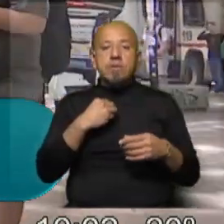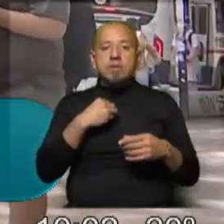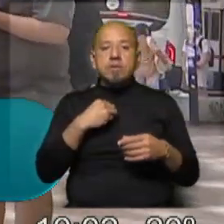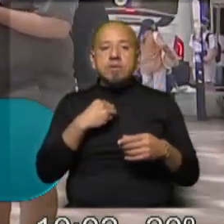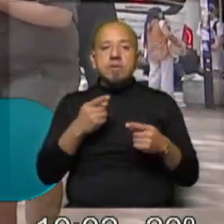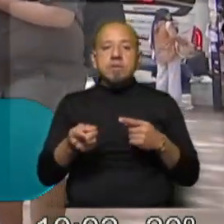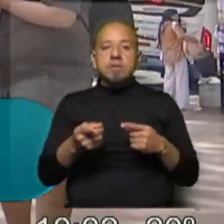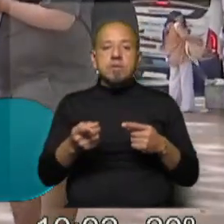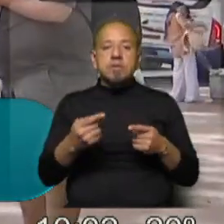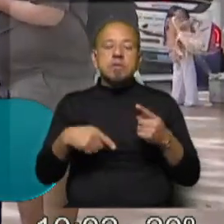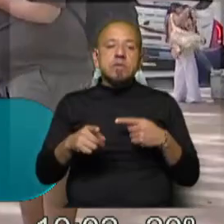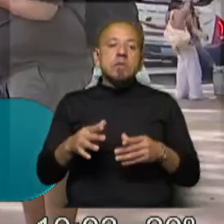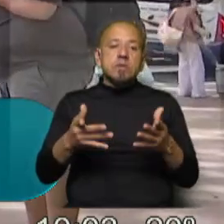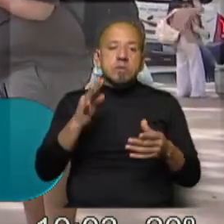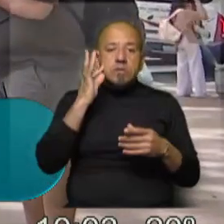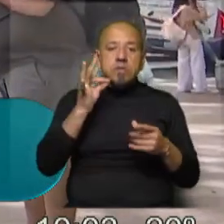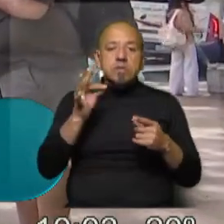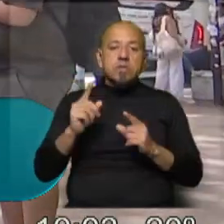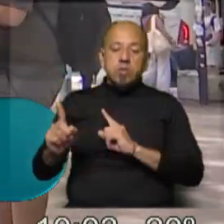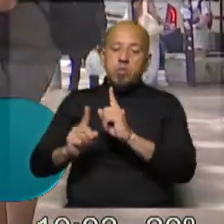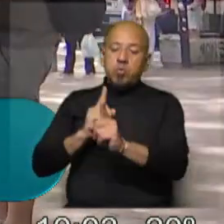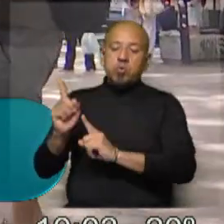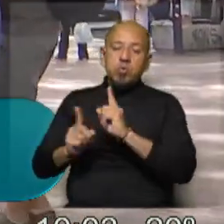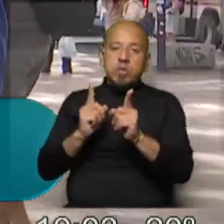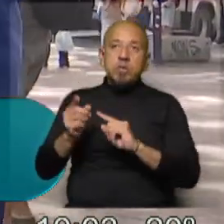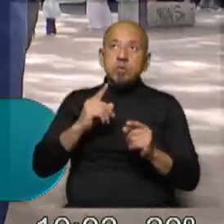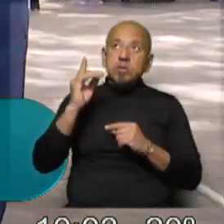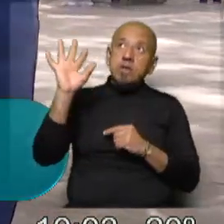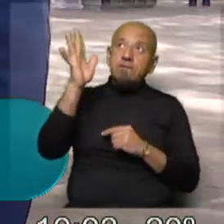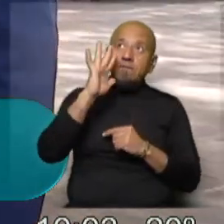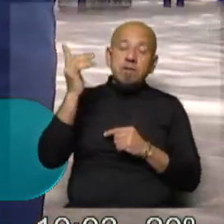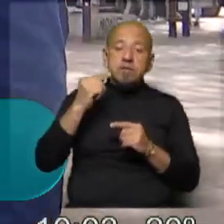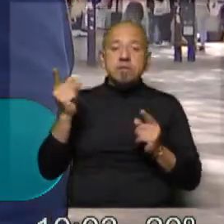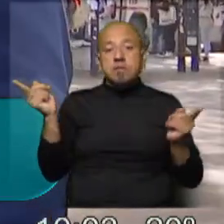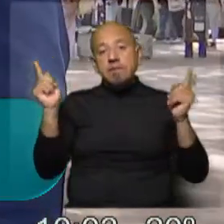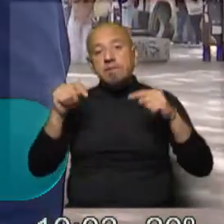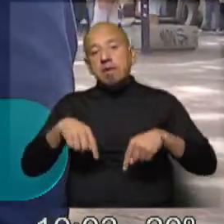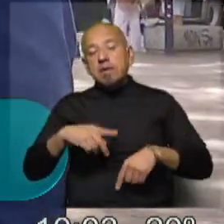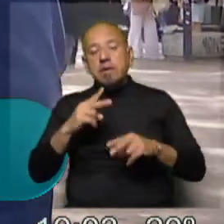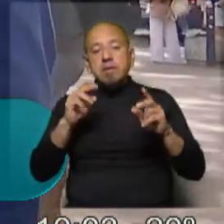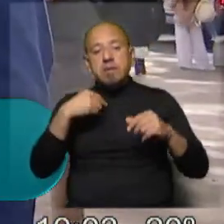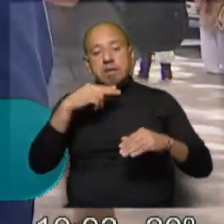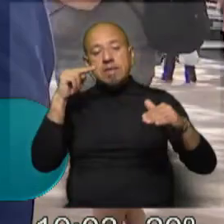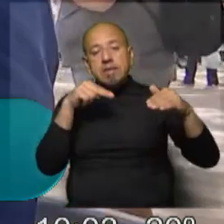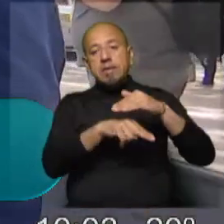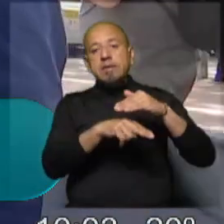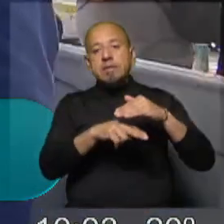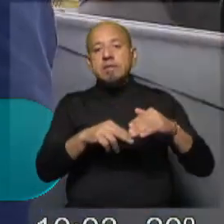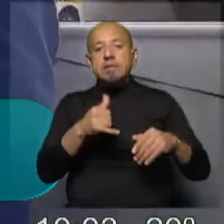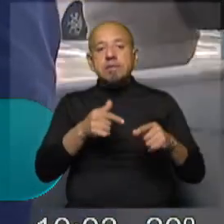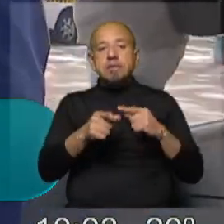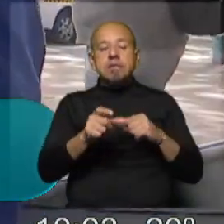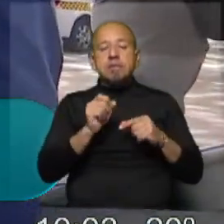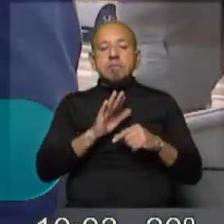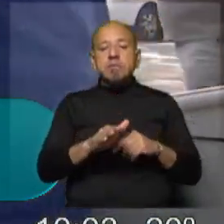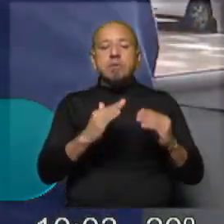predio y una posibilidad de que nuestros usuarios que vinieron del interior a internarse a Villarrobó por problemas judiciales, hoy tengan su propia vivienda. Es de